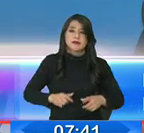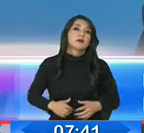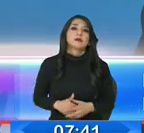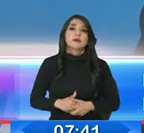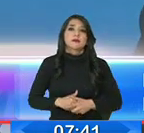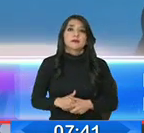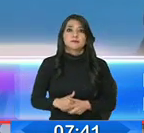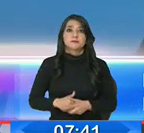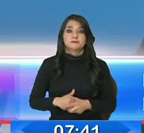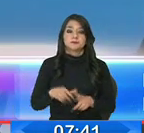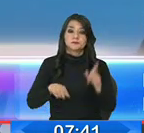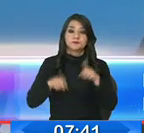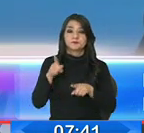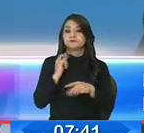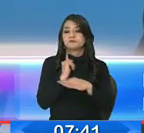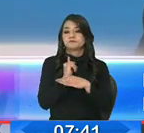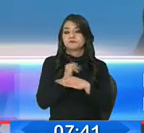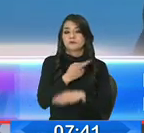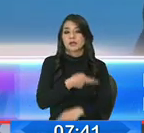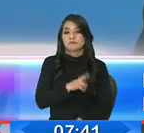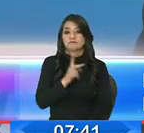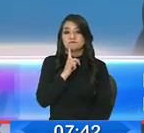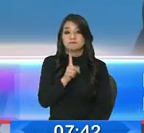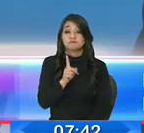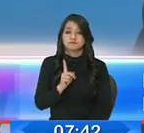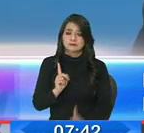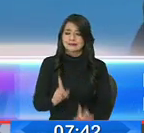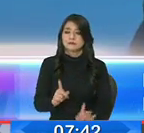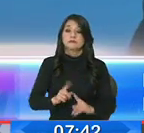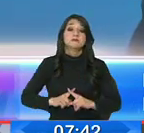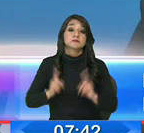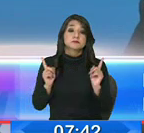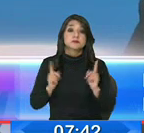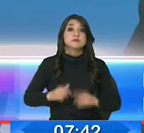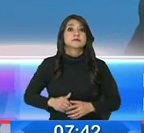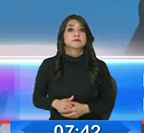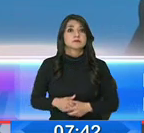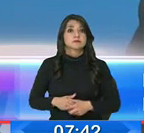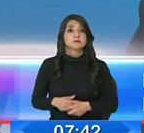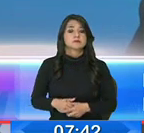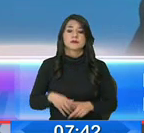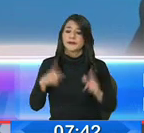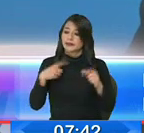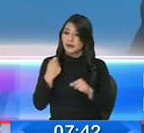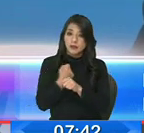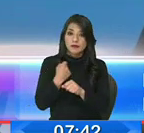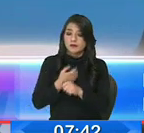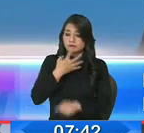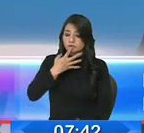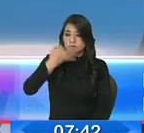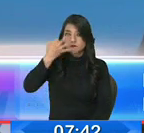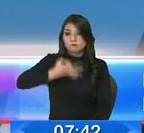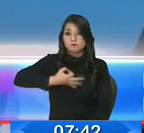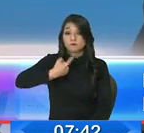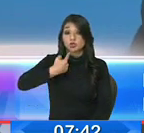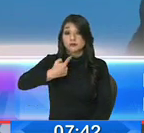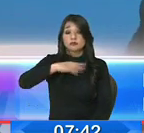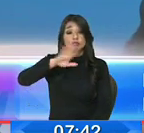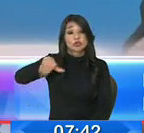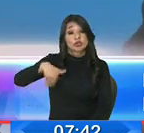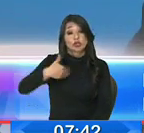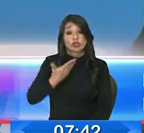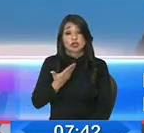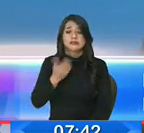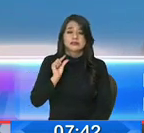de ciertas instituciones religiosas, etcétera. Pero eso hay que trabajarlo en serio, porque diríamos todos estamos un